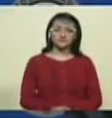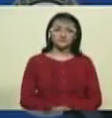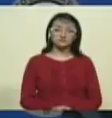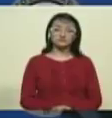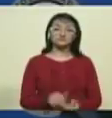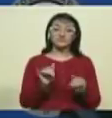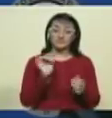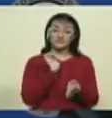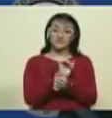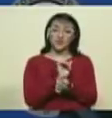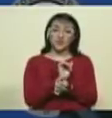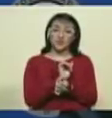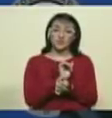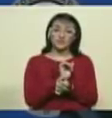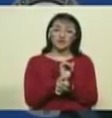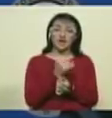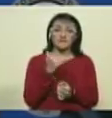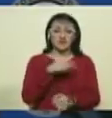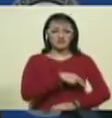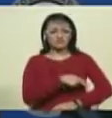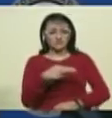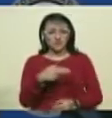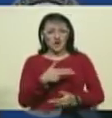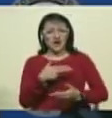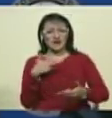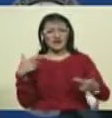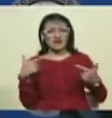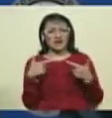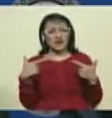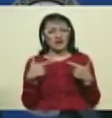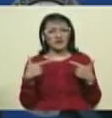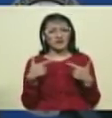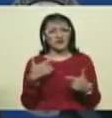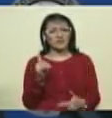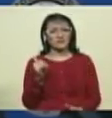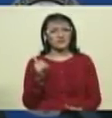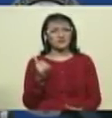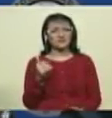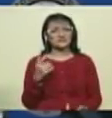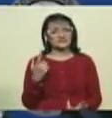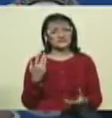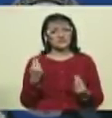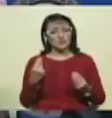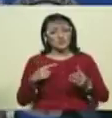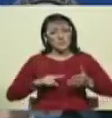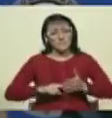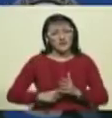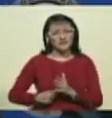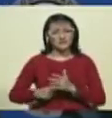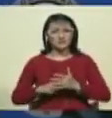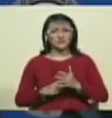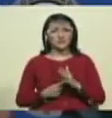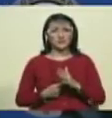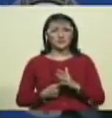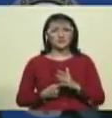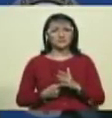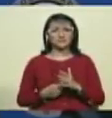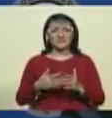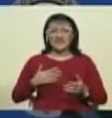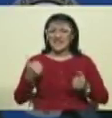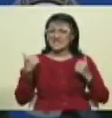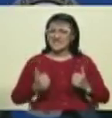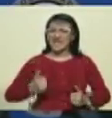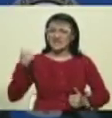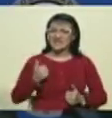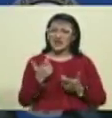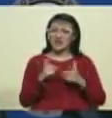detenido, en su posesión había armas, armas de guerra, y hubo mucha presión también, mucha demanda de su liberación. El presidente